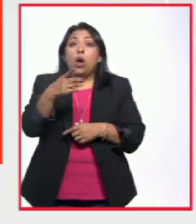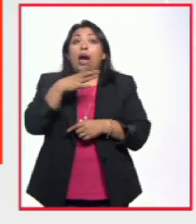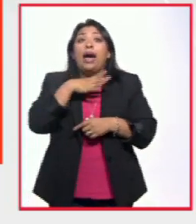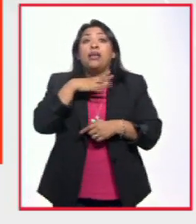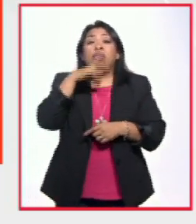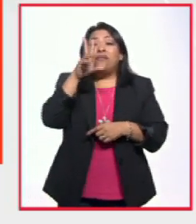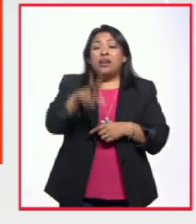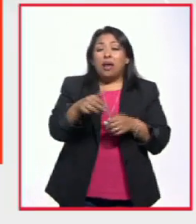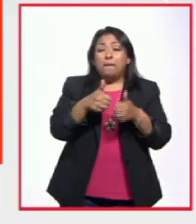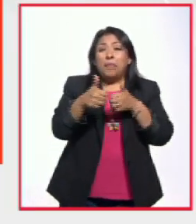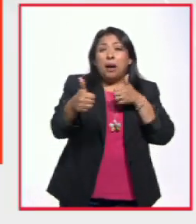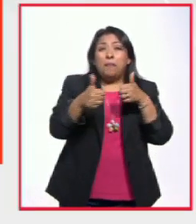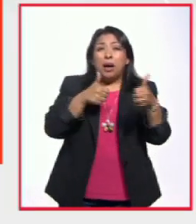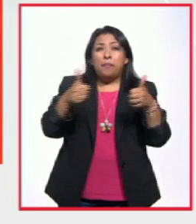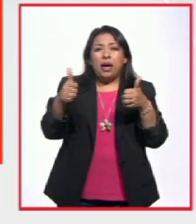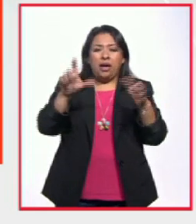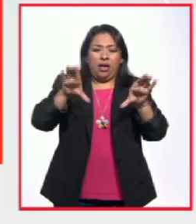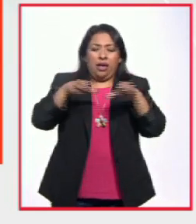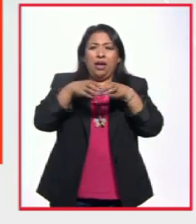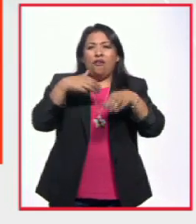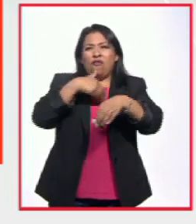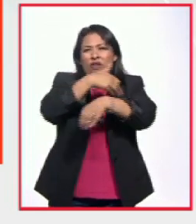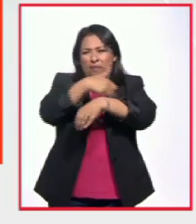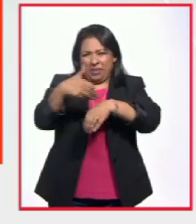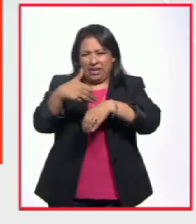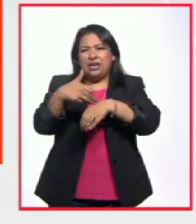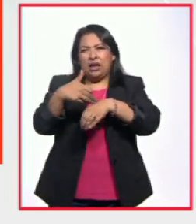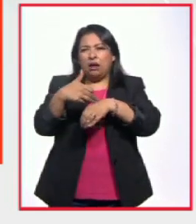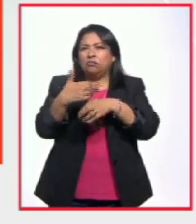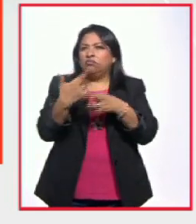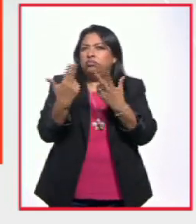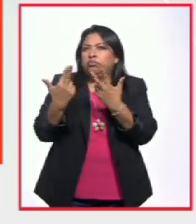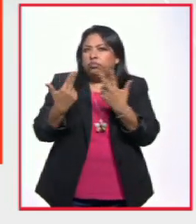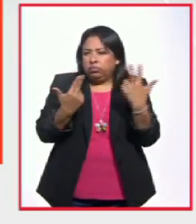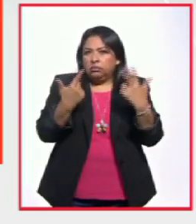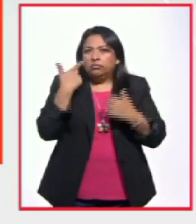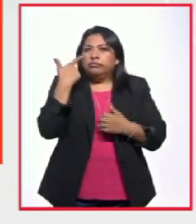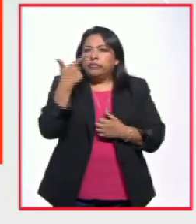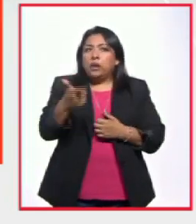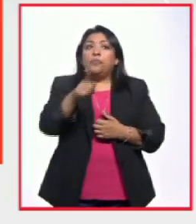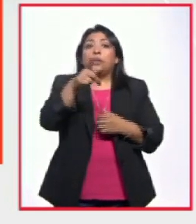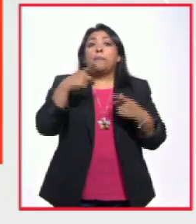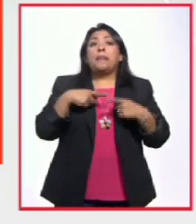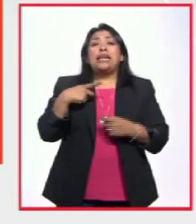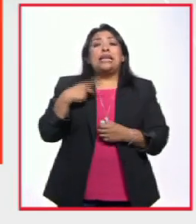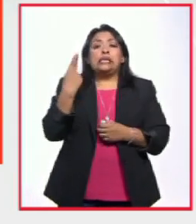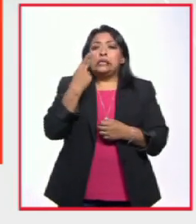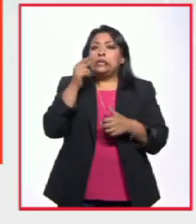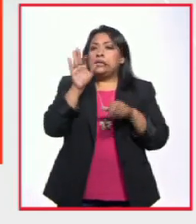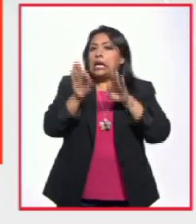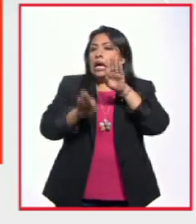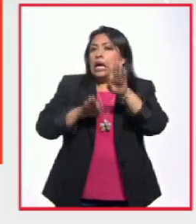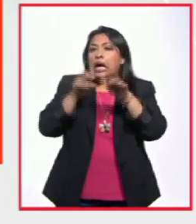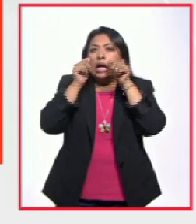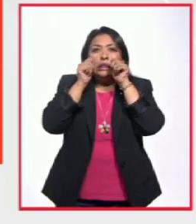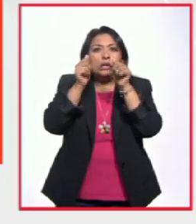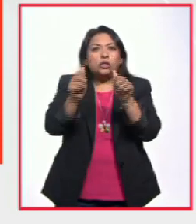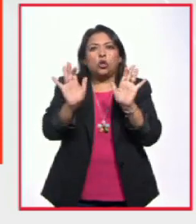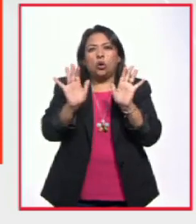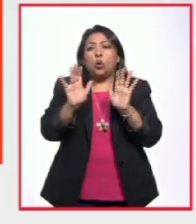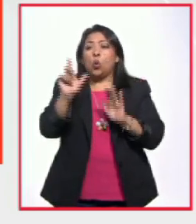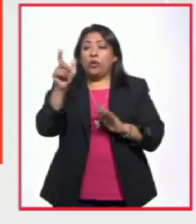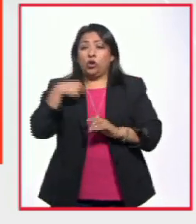una desintegración en el núcleo afectivo emocional de las familias. Estas personas necesitan ser atendidas y por